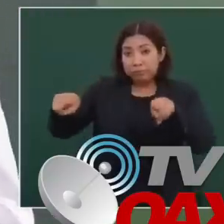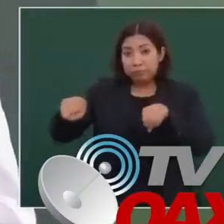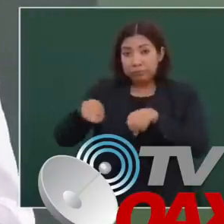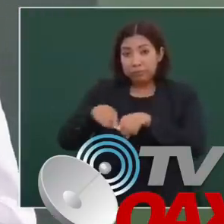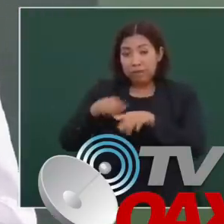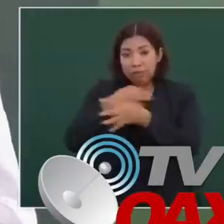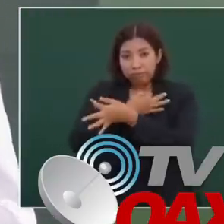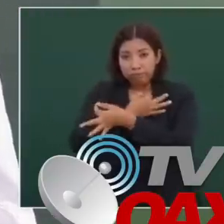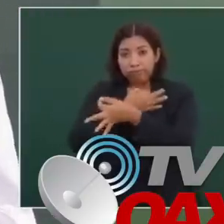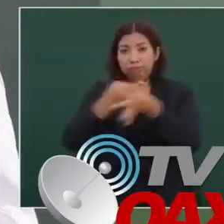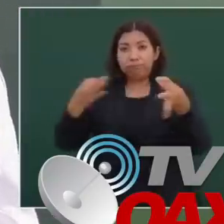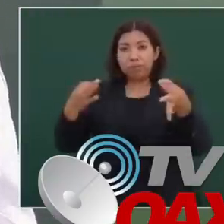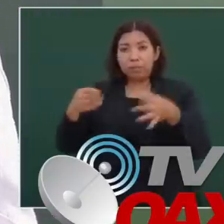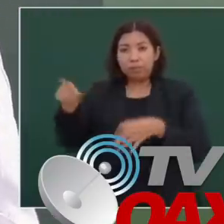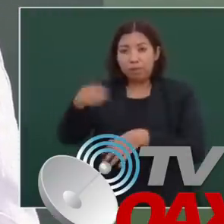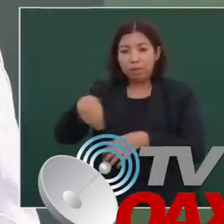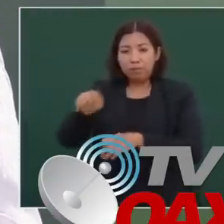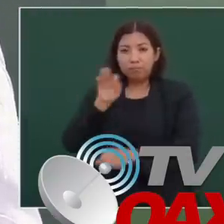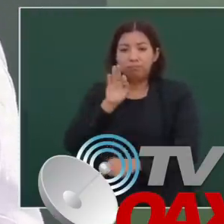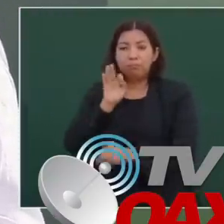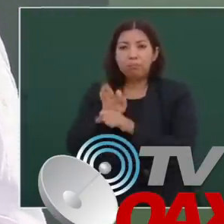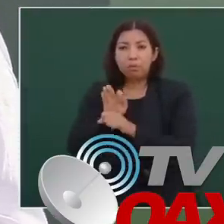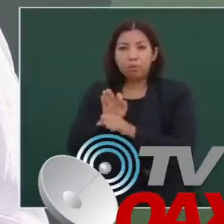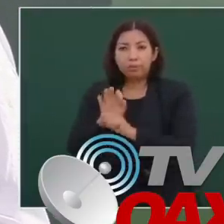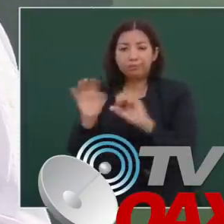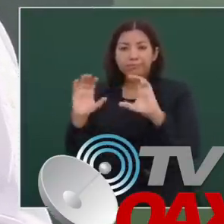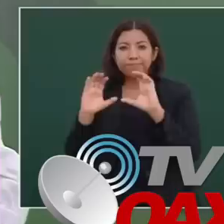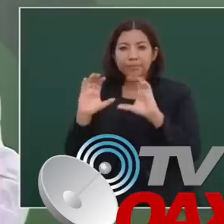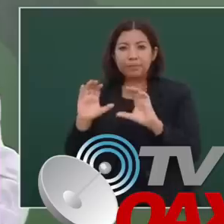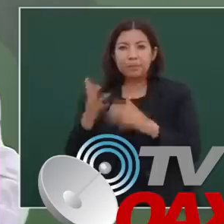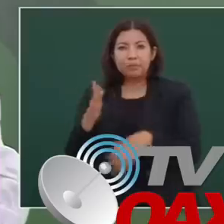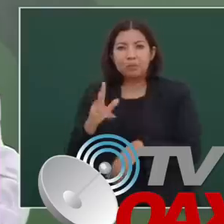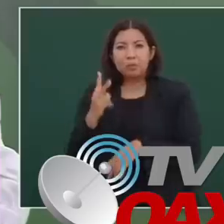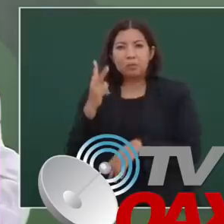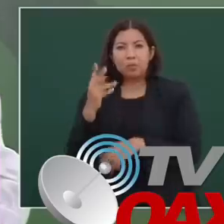natural protegida cerca de 2000